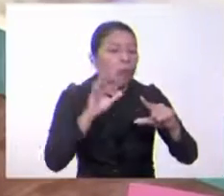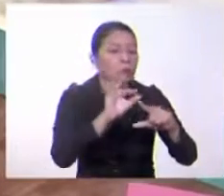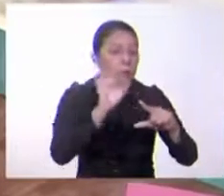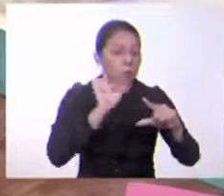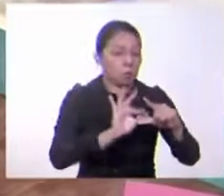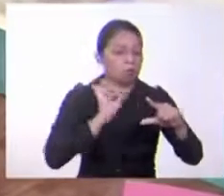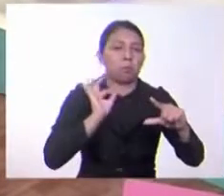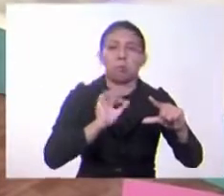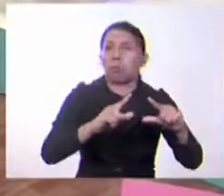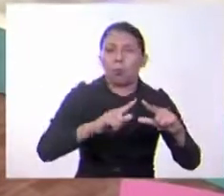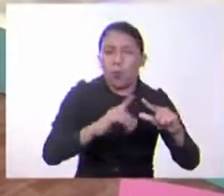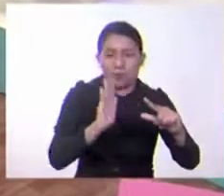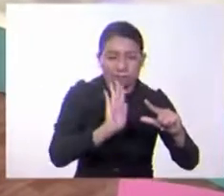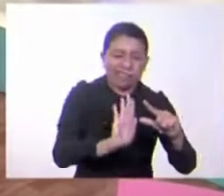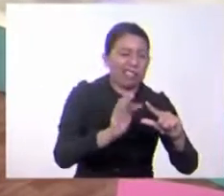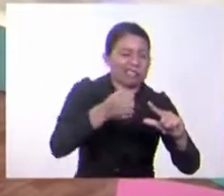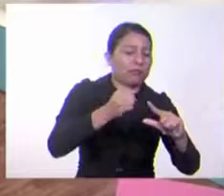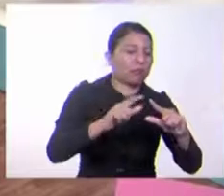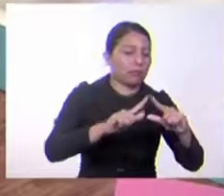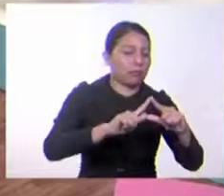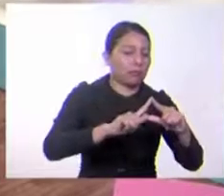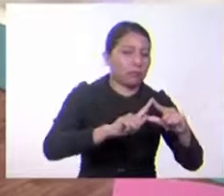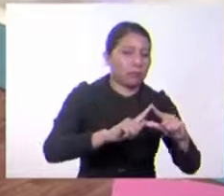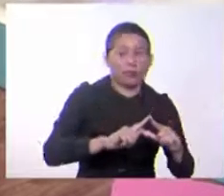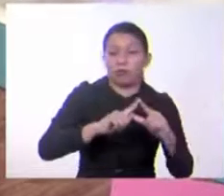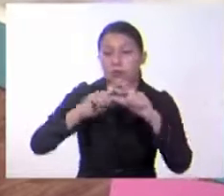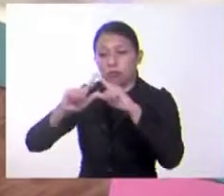si el triángulo